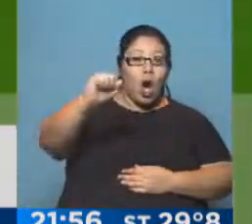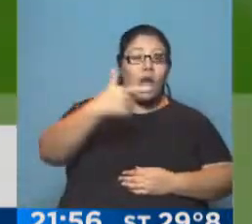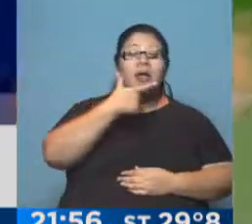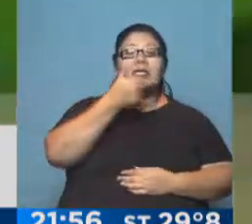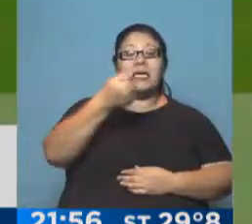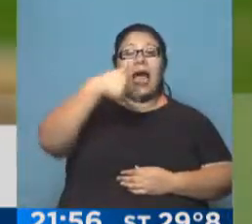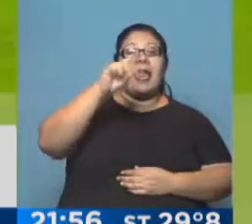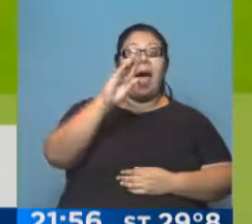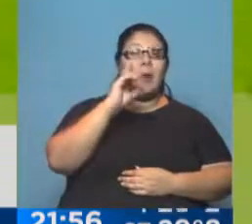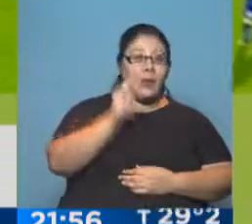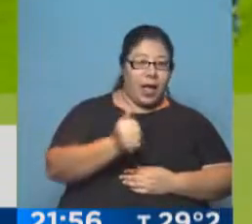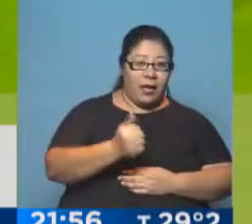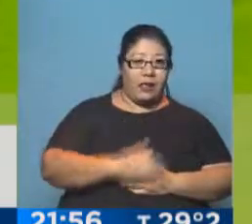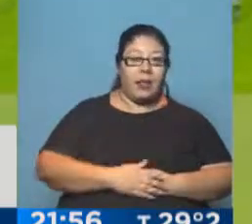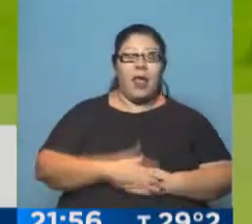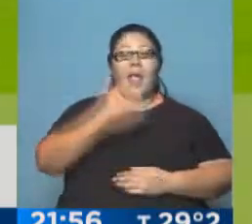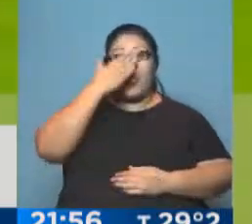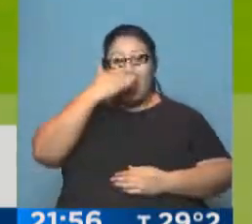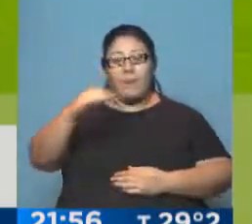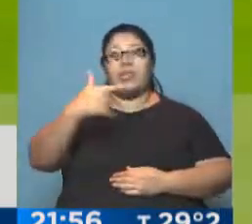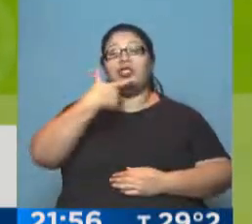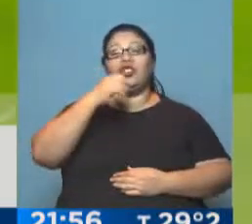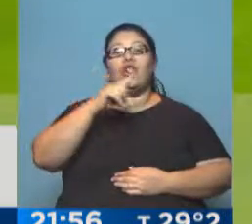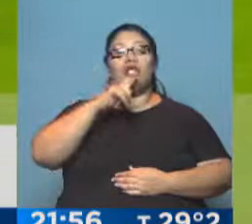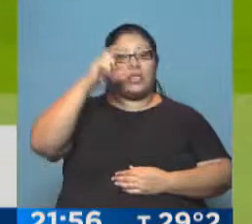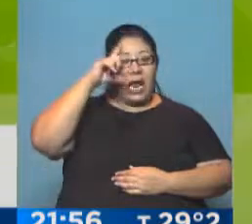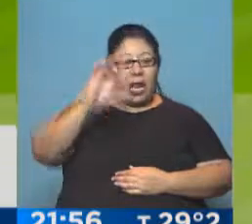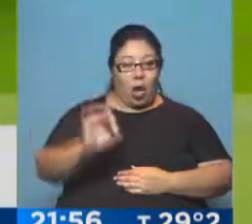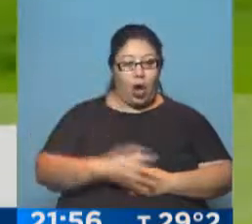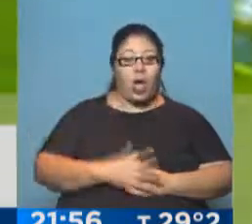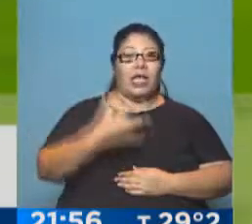Nuevamente Sánchez Sotelo. Para cerrar el 3-1.